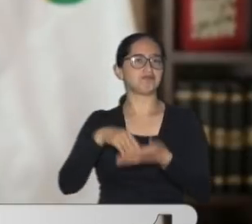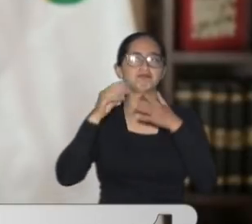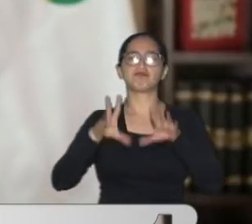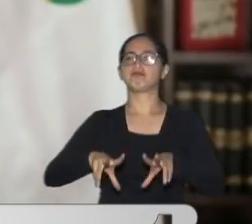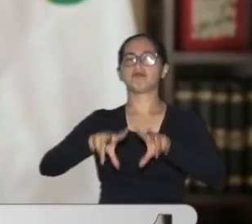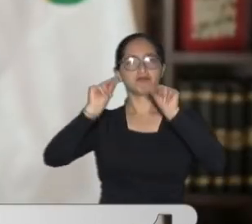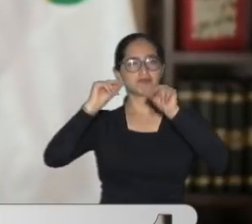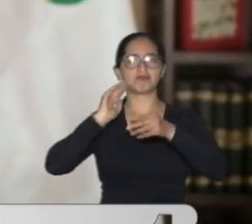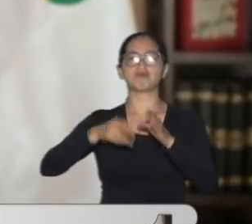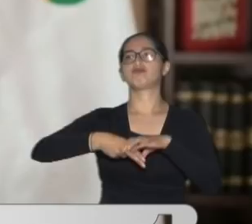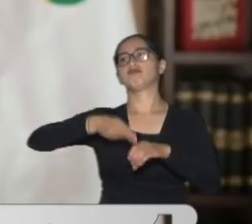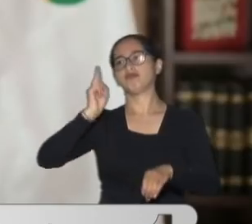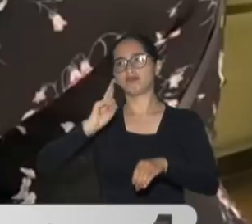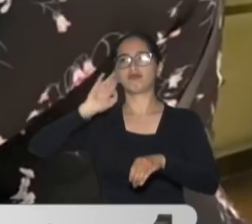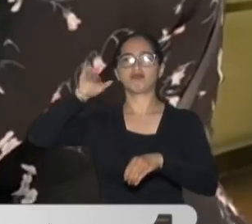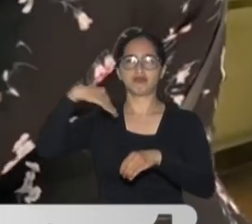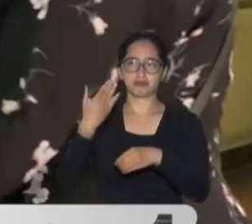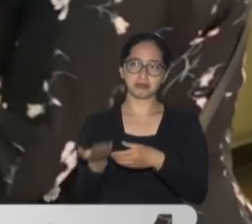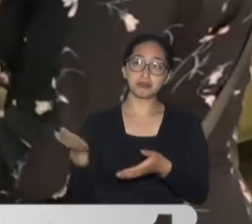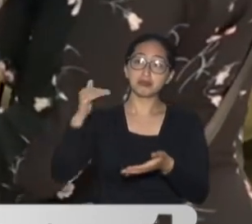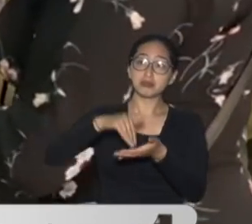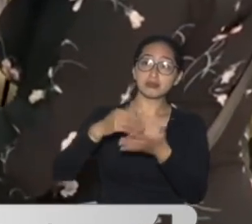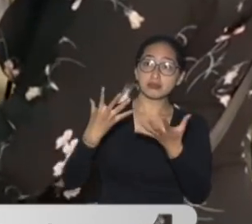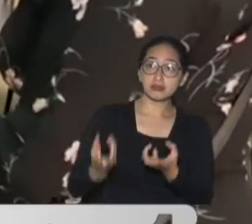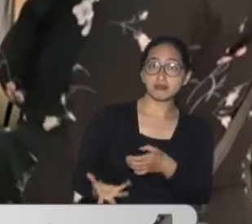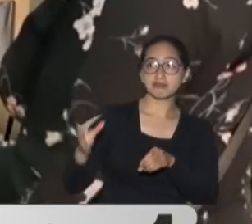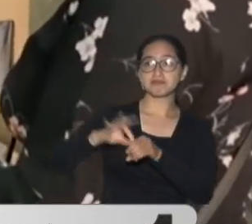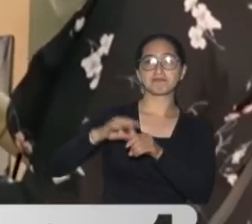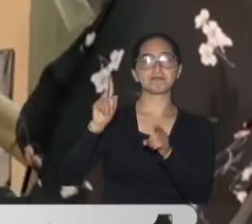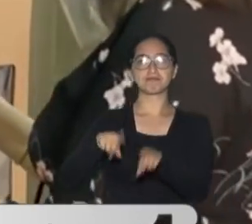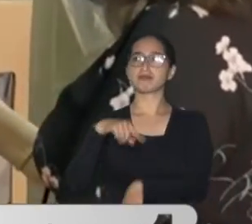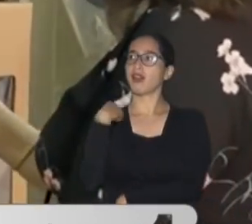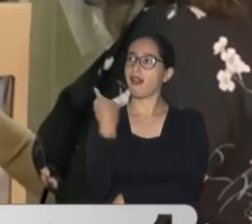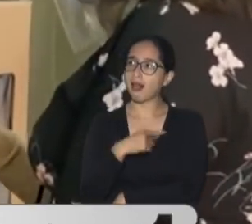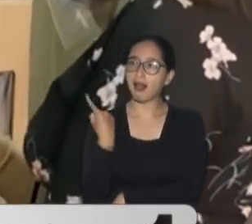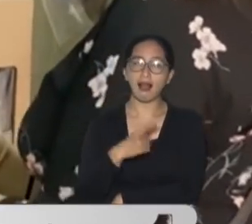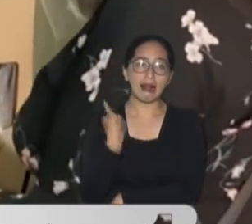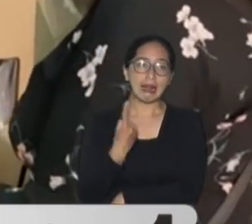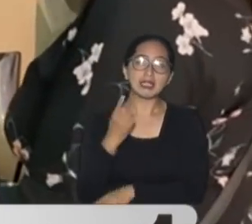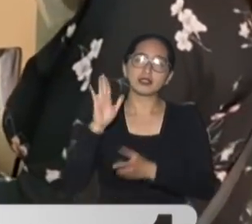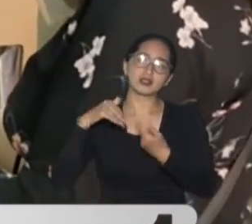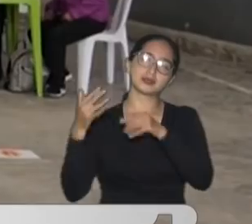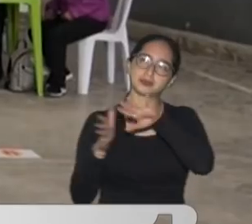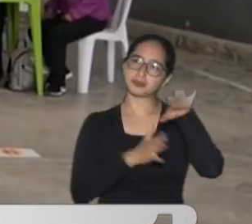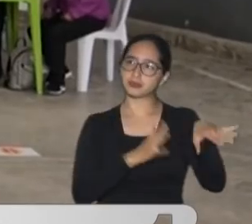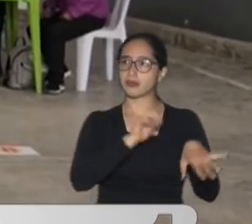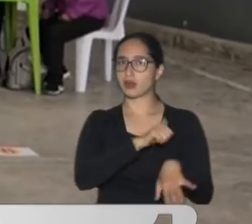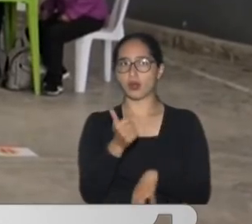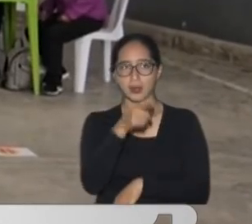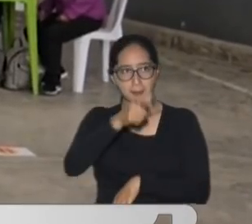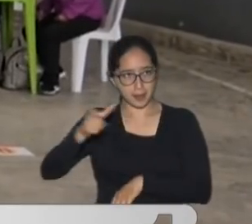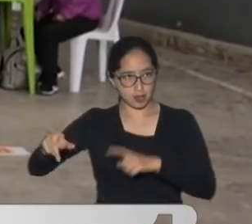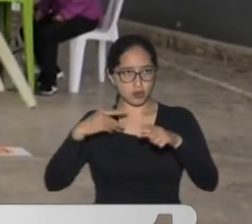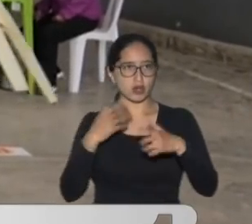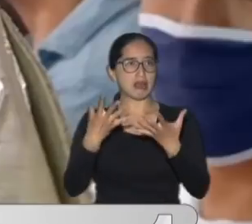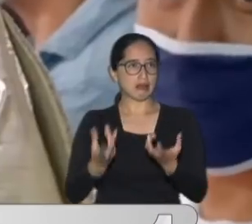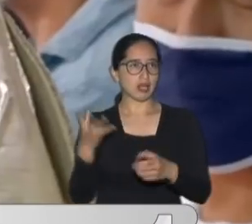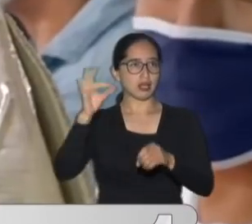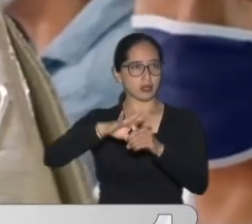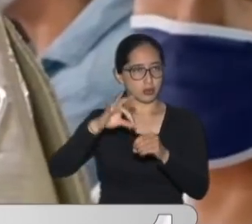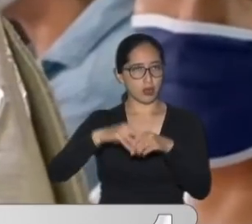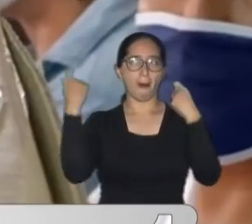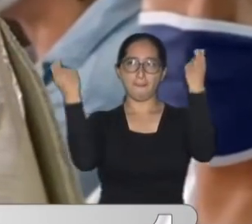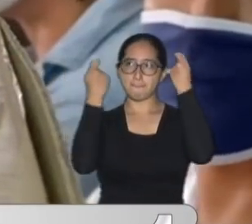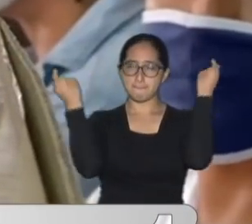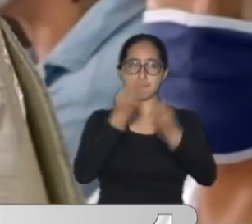facto de Jeanine Áñez. Y pese a que los resultados finales no han sido computados a su totalidad, los sondeos de